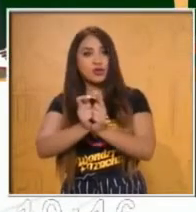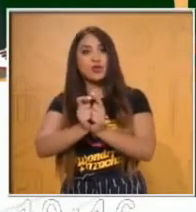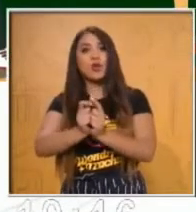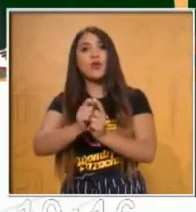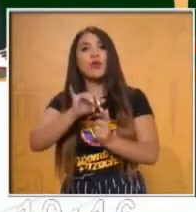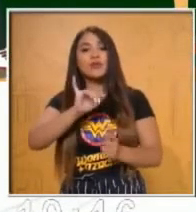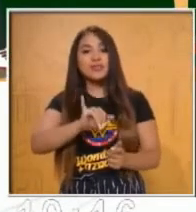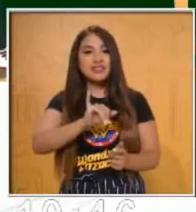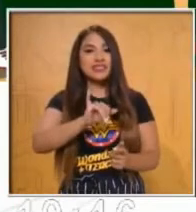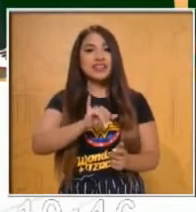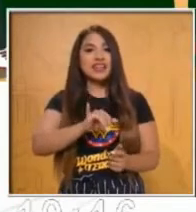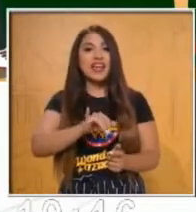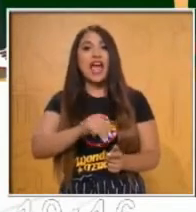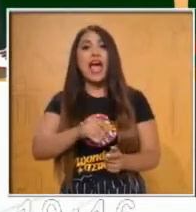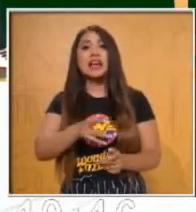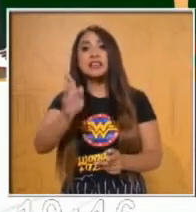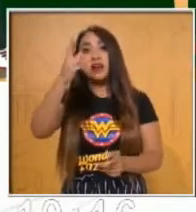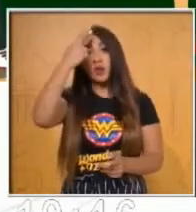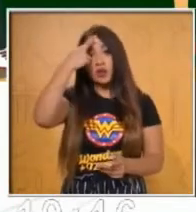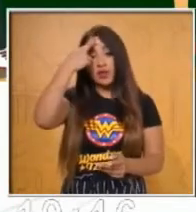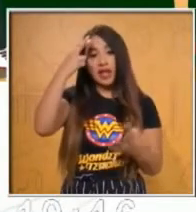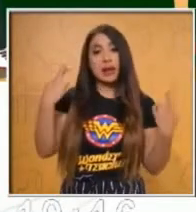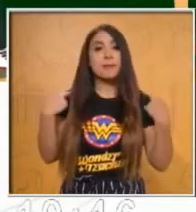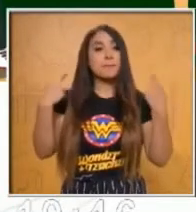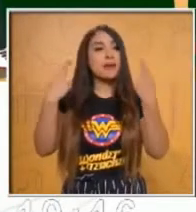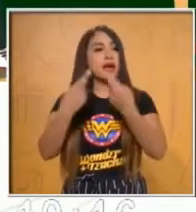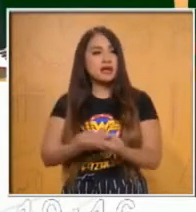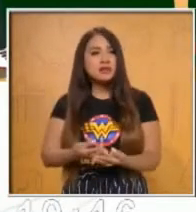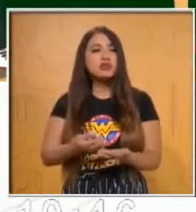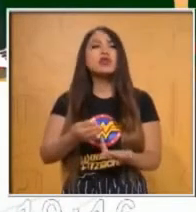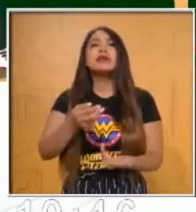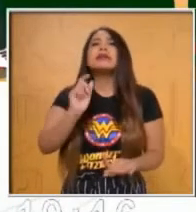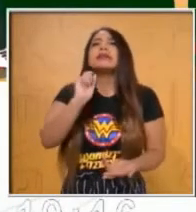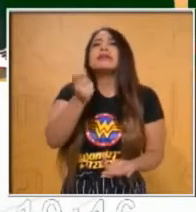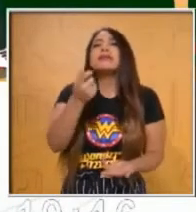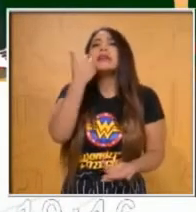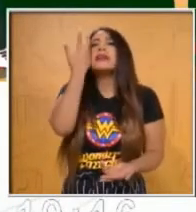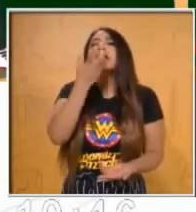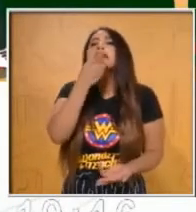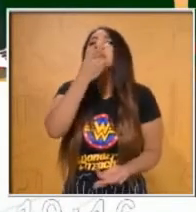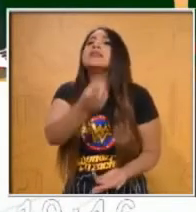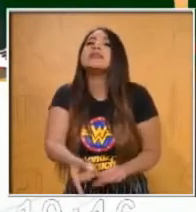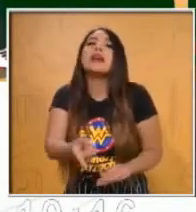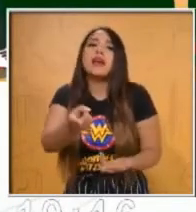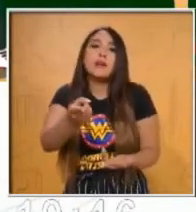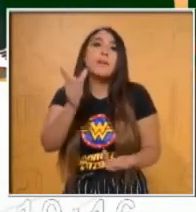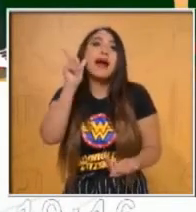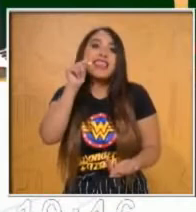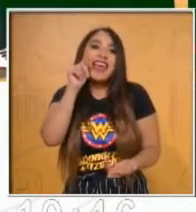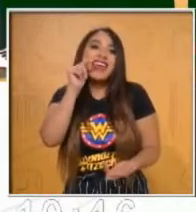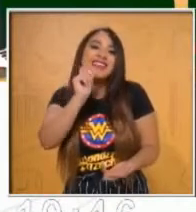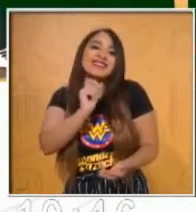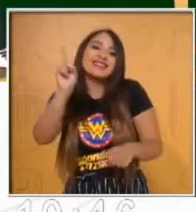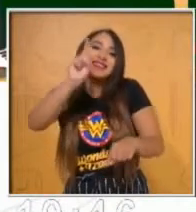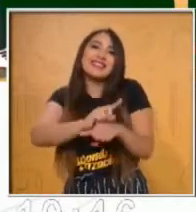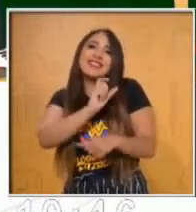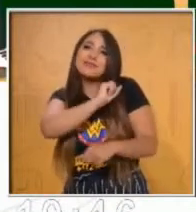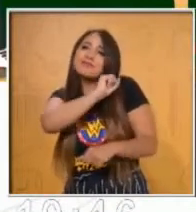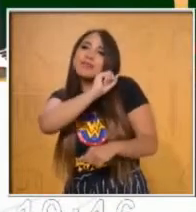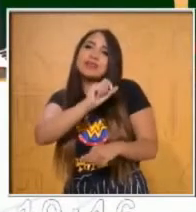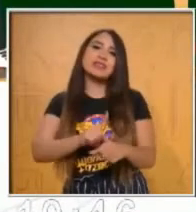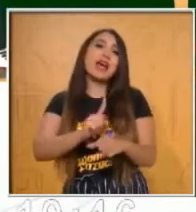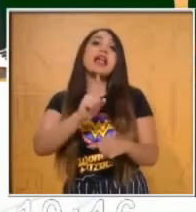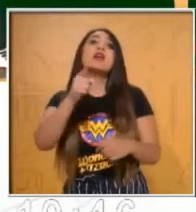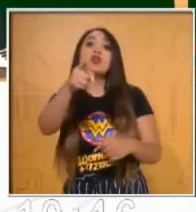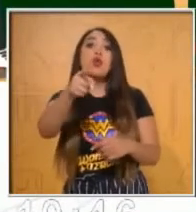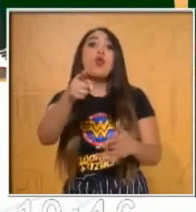nosotros. Es para recordar a tu maestro. ¿Qué le quieres decir a tu maestro este día tan especial que va a ser mañana? Escribes tu carta,